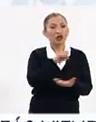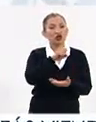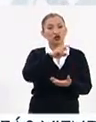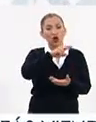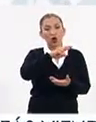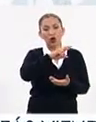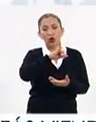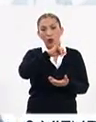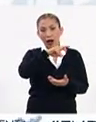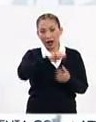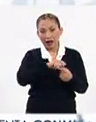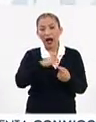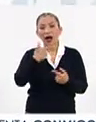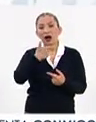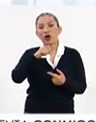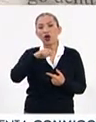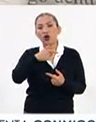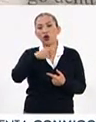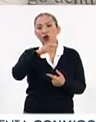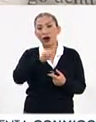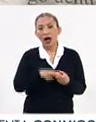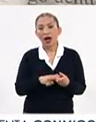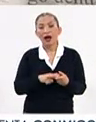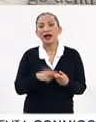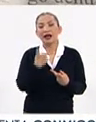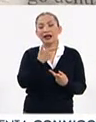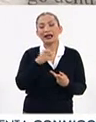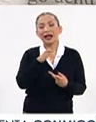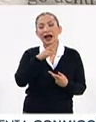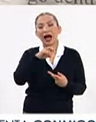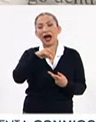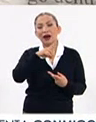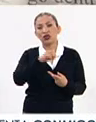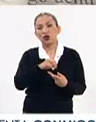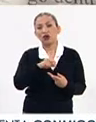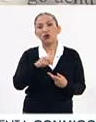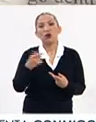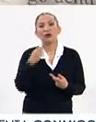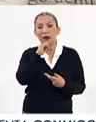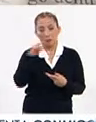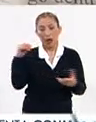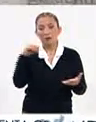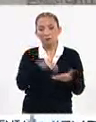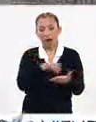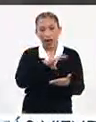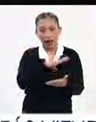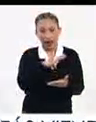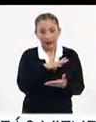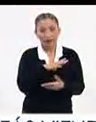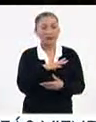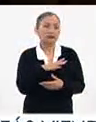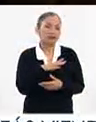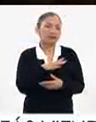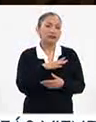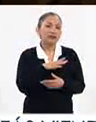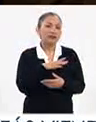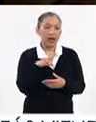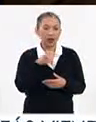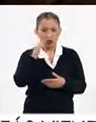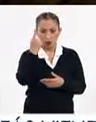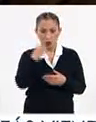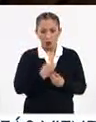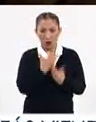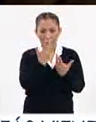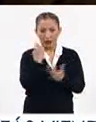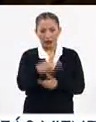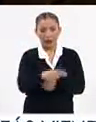Juana, Góngora, al gran Gerardo Denis, que luego no le cae bien a la gente, y sentimos un poco, porque hay un poema en